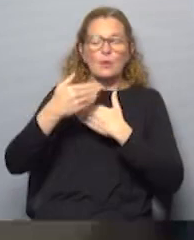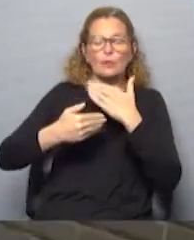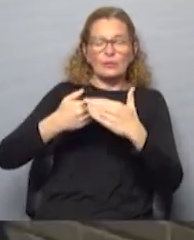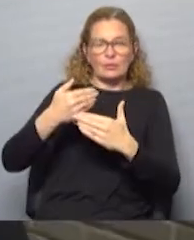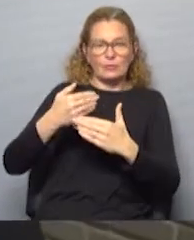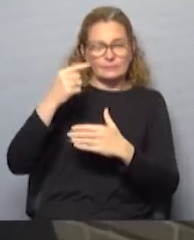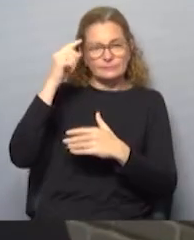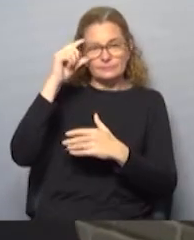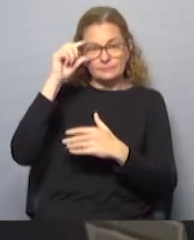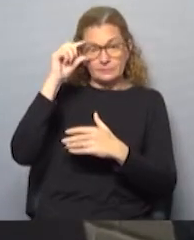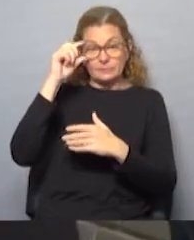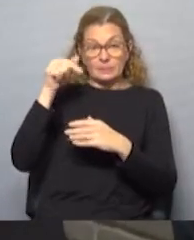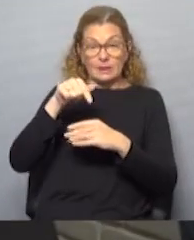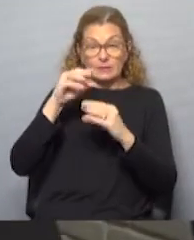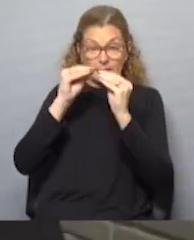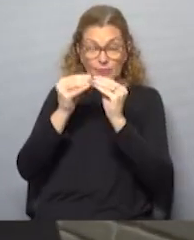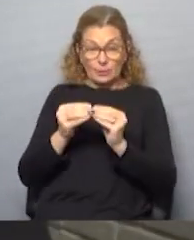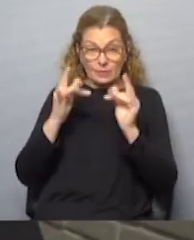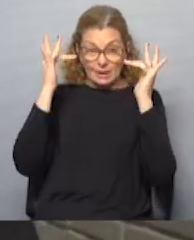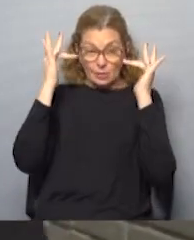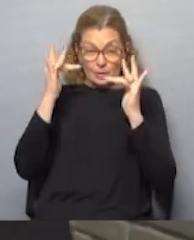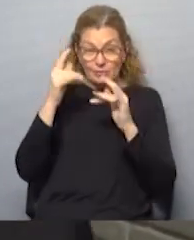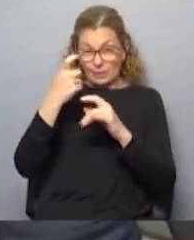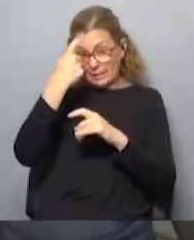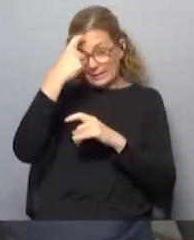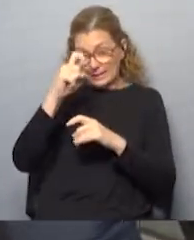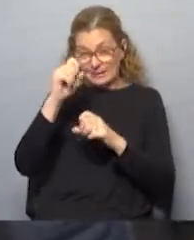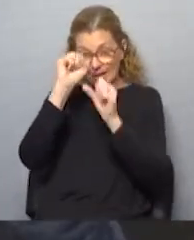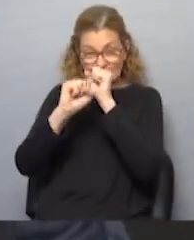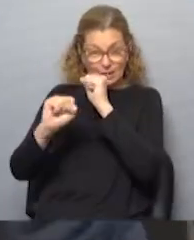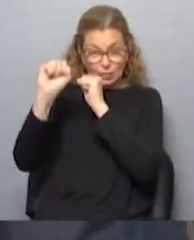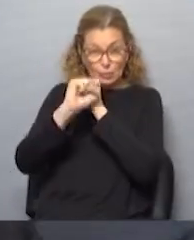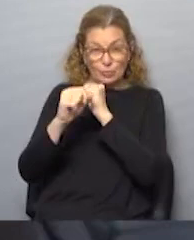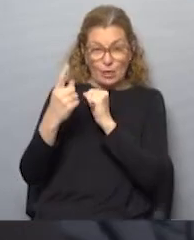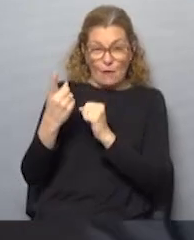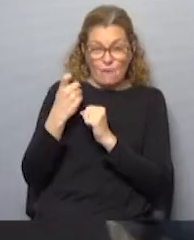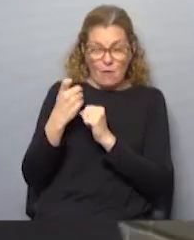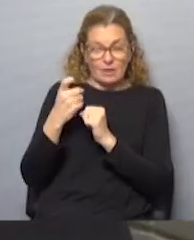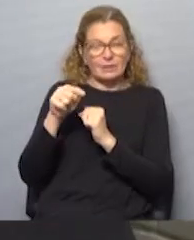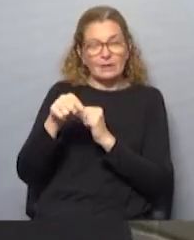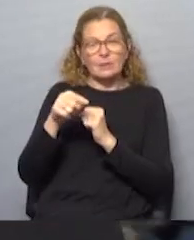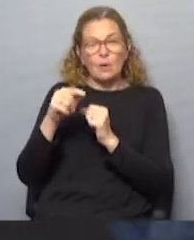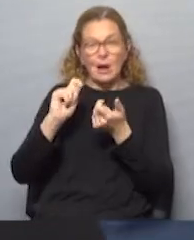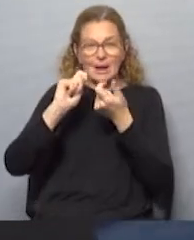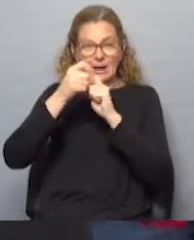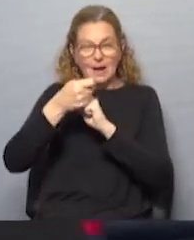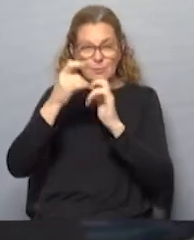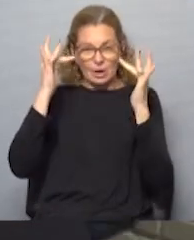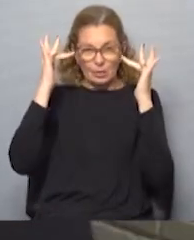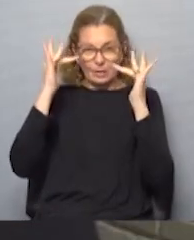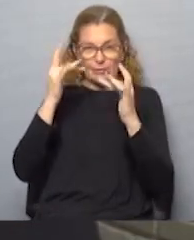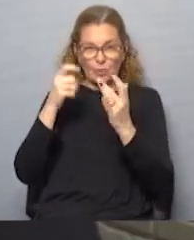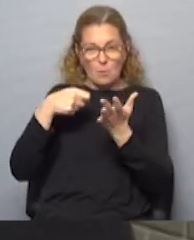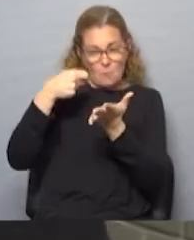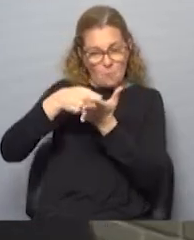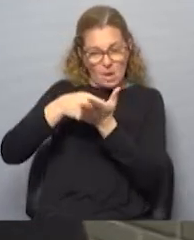esta es la rendición de cuentas de la educación de la ciencia la tecnología ahí hay una fuerte impronta a la transformación educativa con mucha